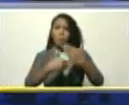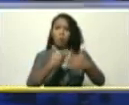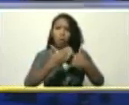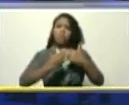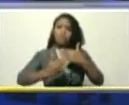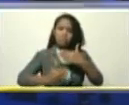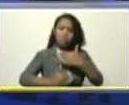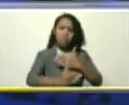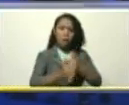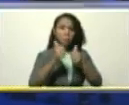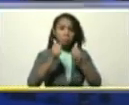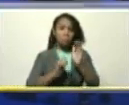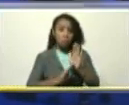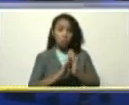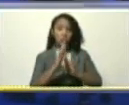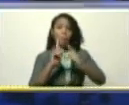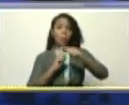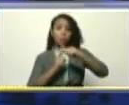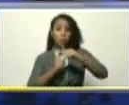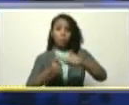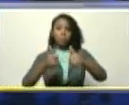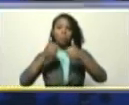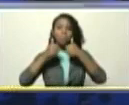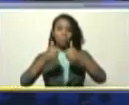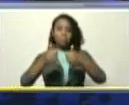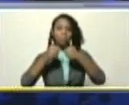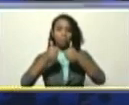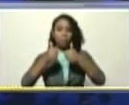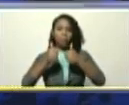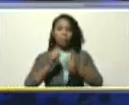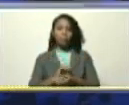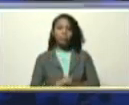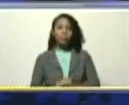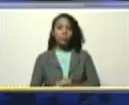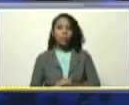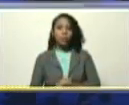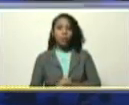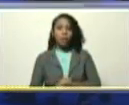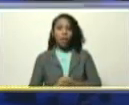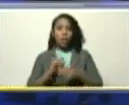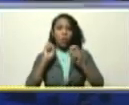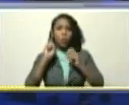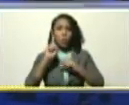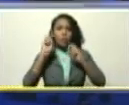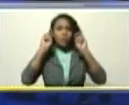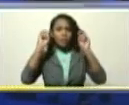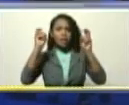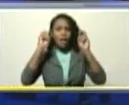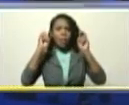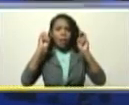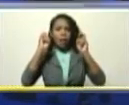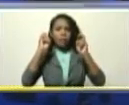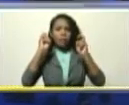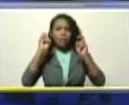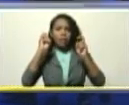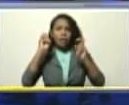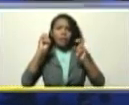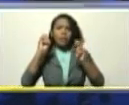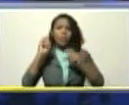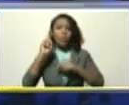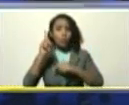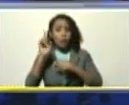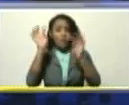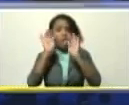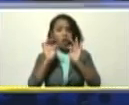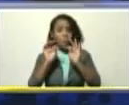buenos frutos, muy buenos frutos, en una dinámica doble, donde por un lado va la